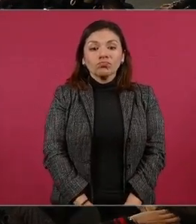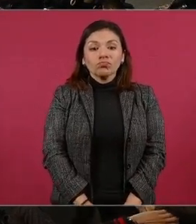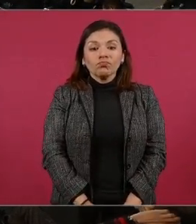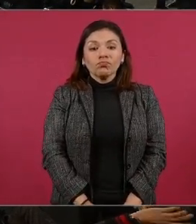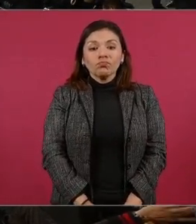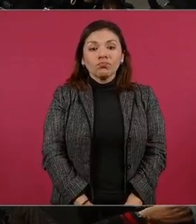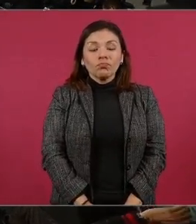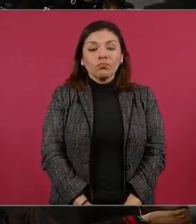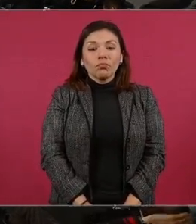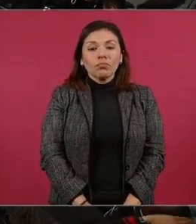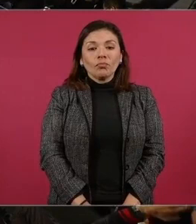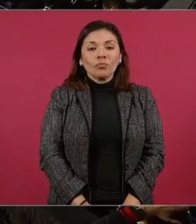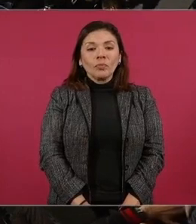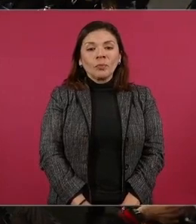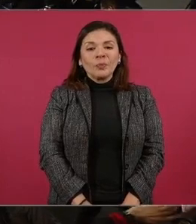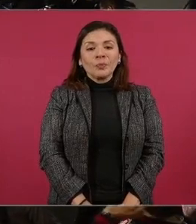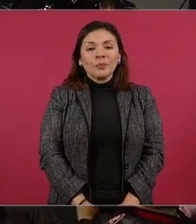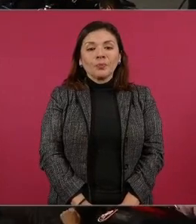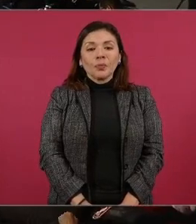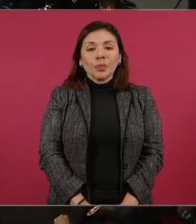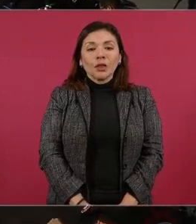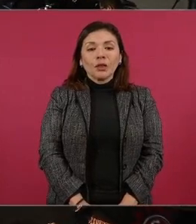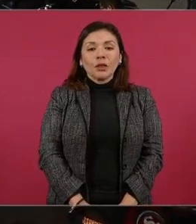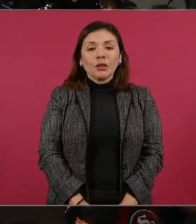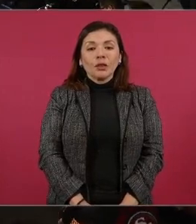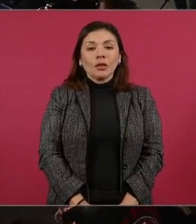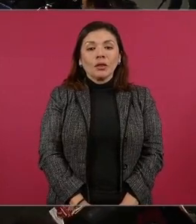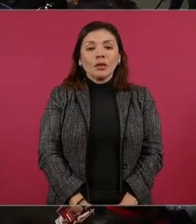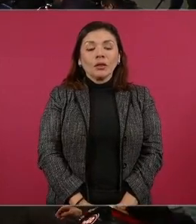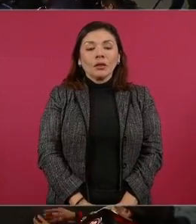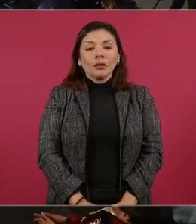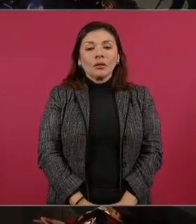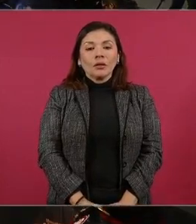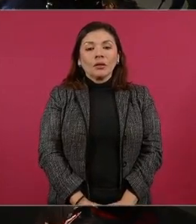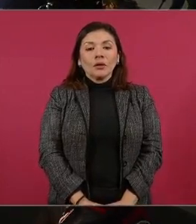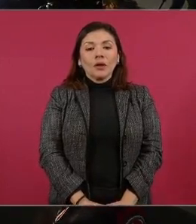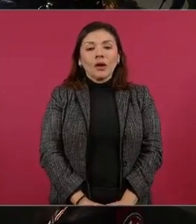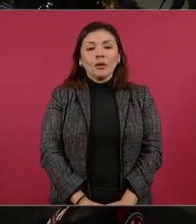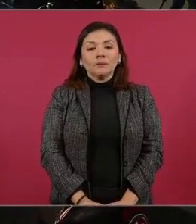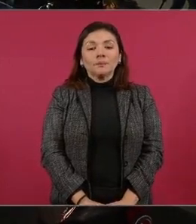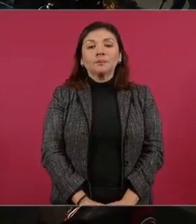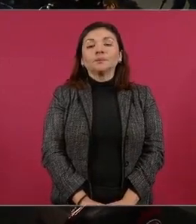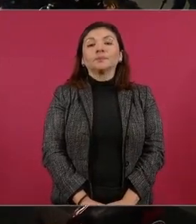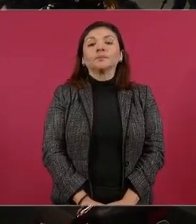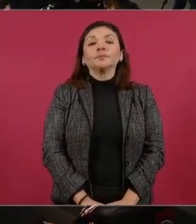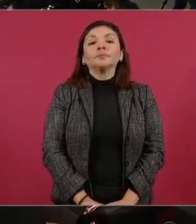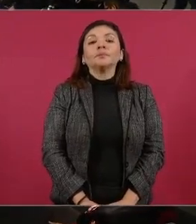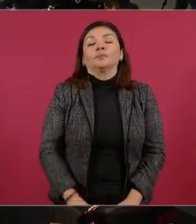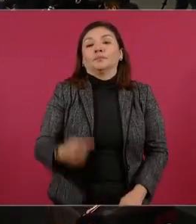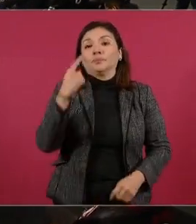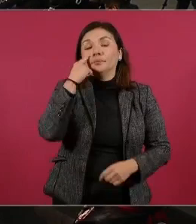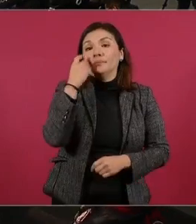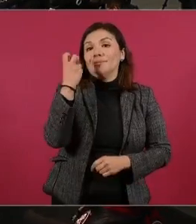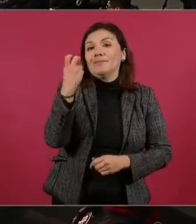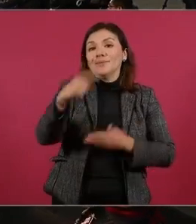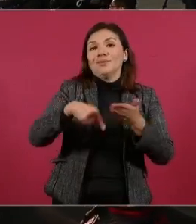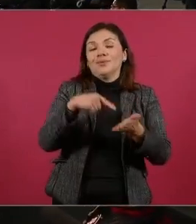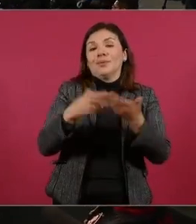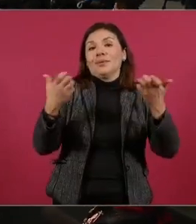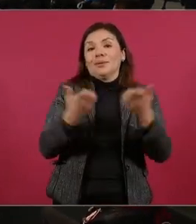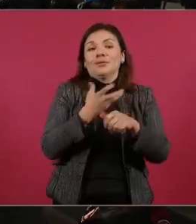tiene para arriba sí Ah mira aquí estamos haciendo un